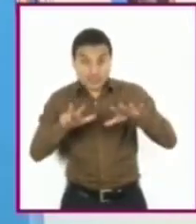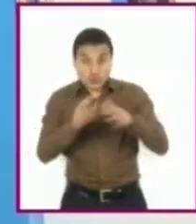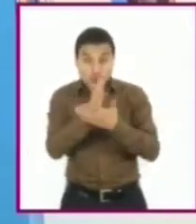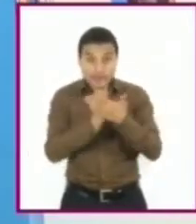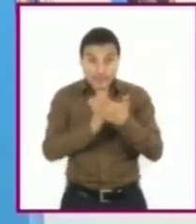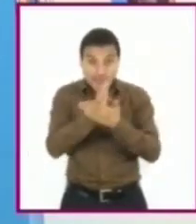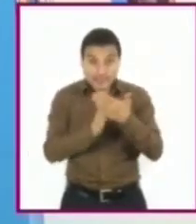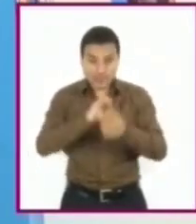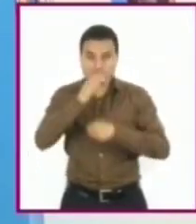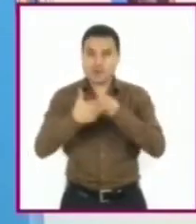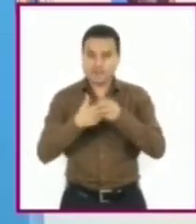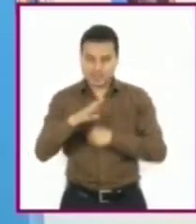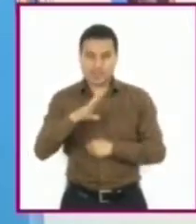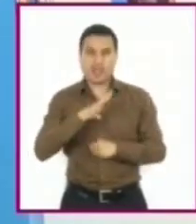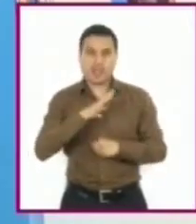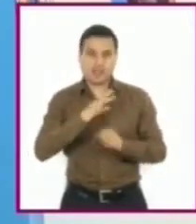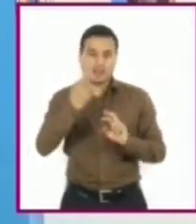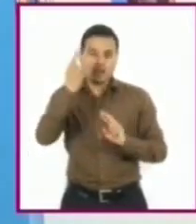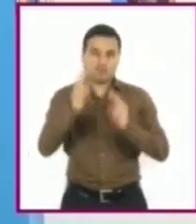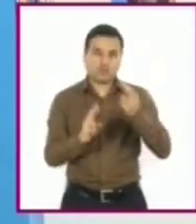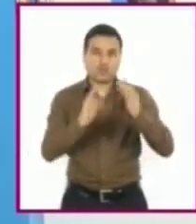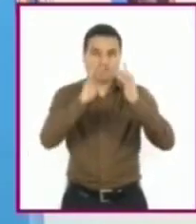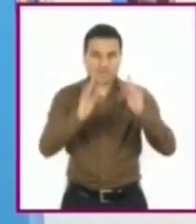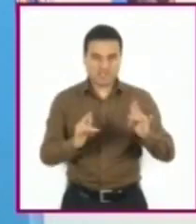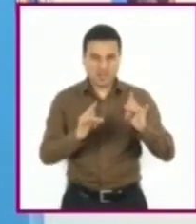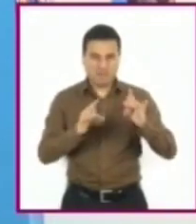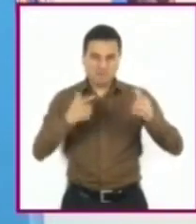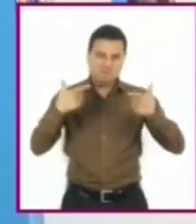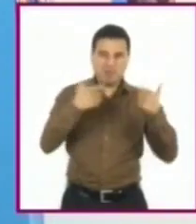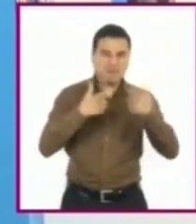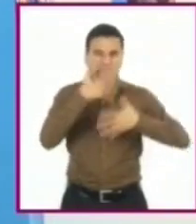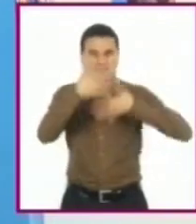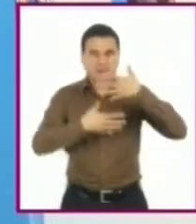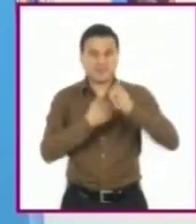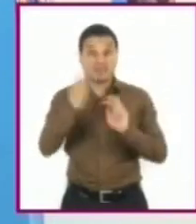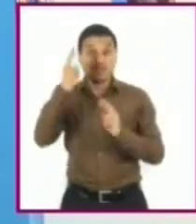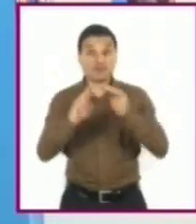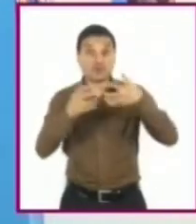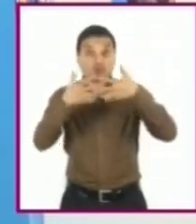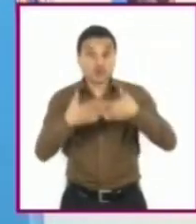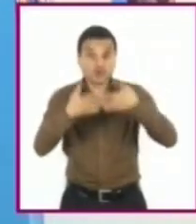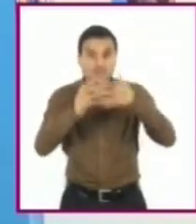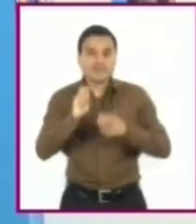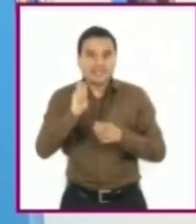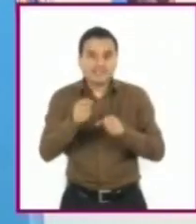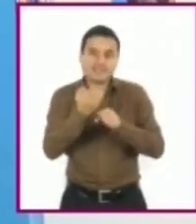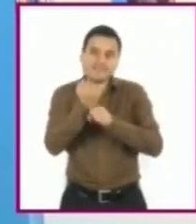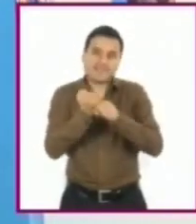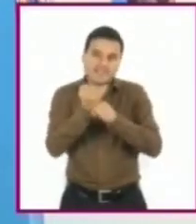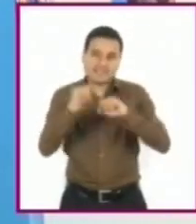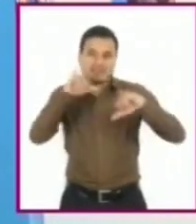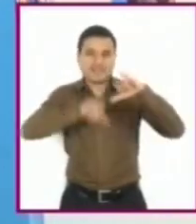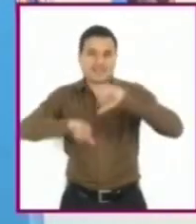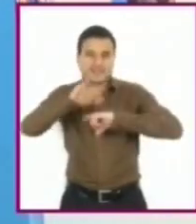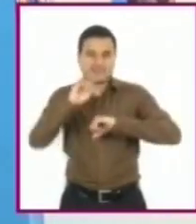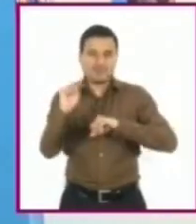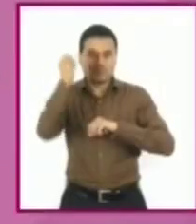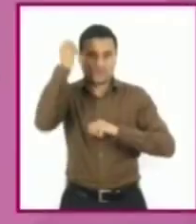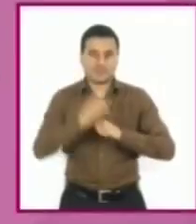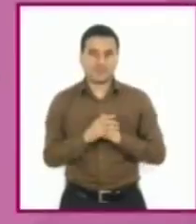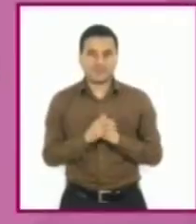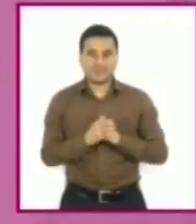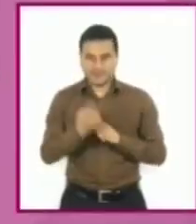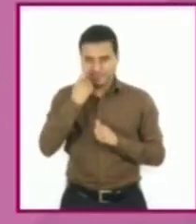en Europa. La francesa de tipo armado y la industrial de tipo científico y tecnológico. Volvamos al